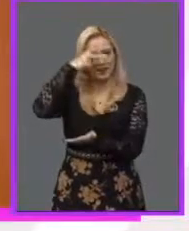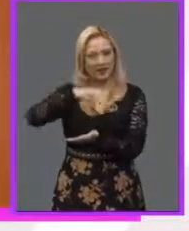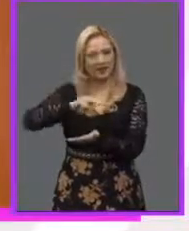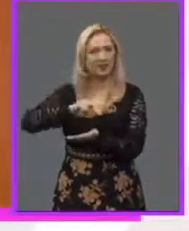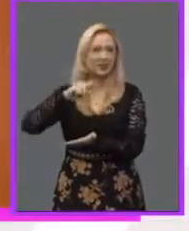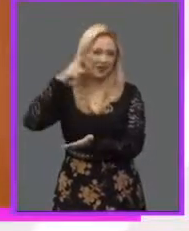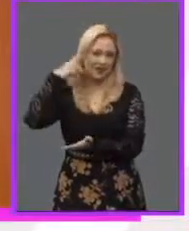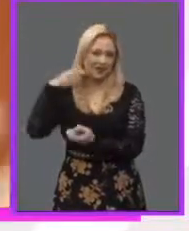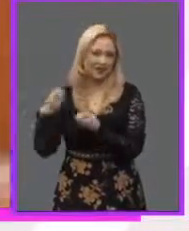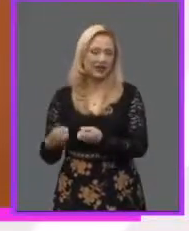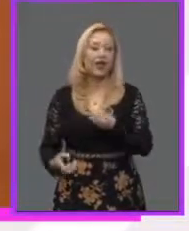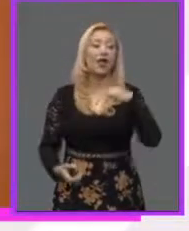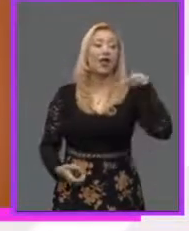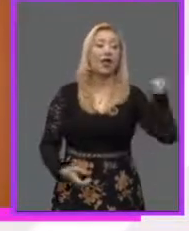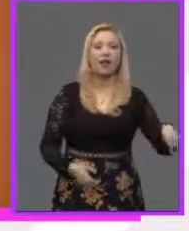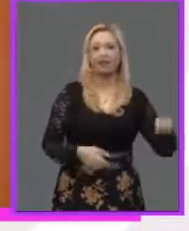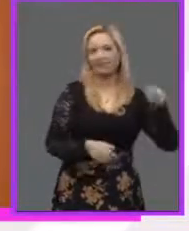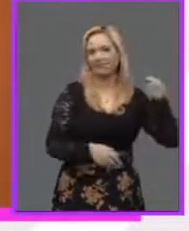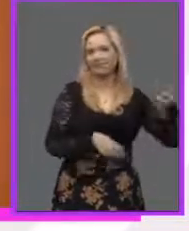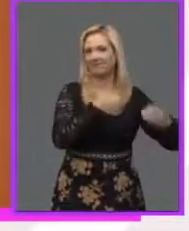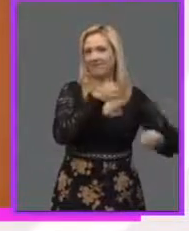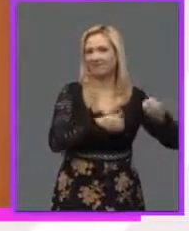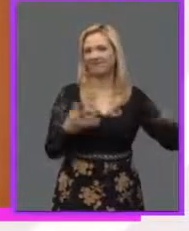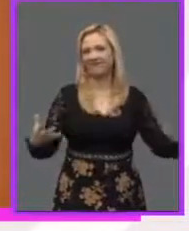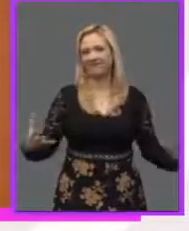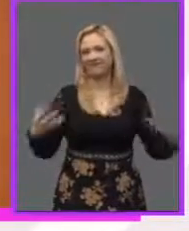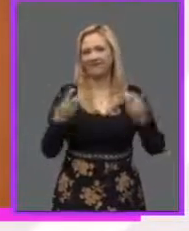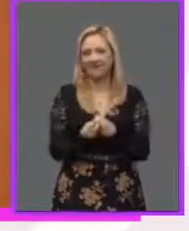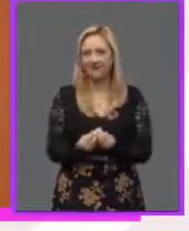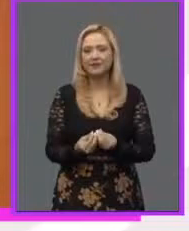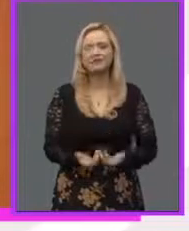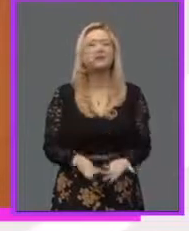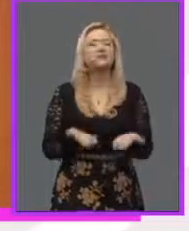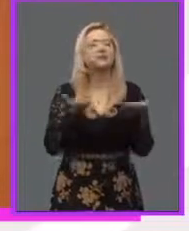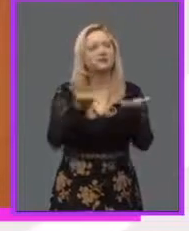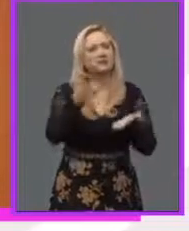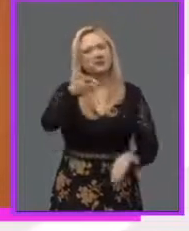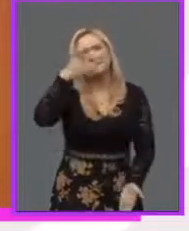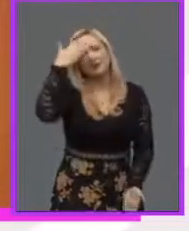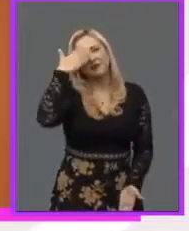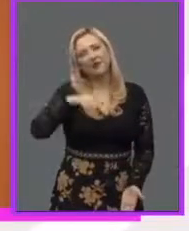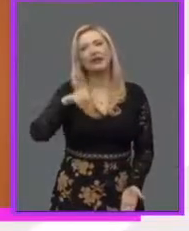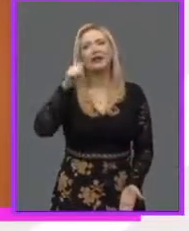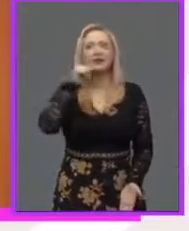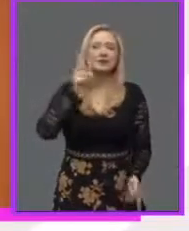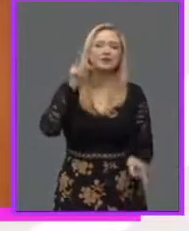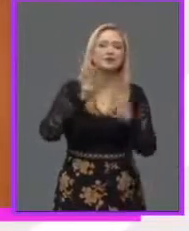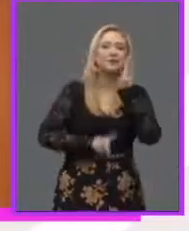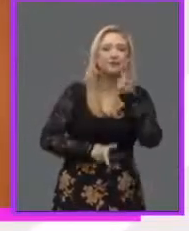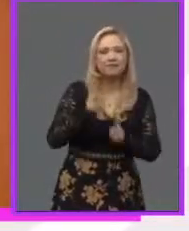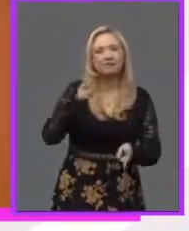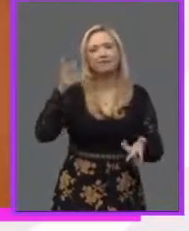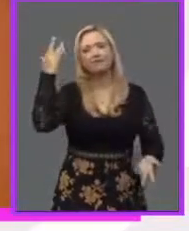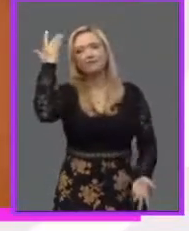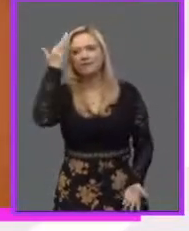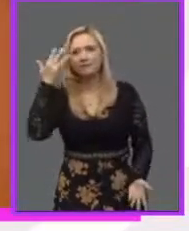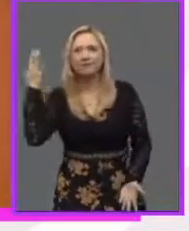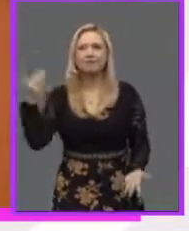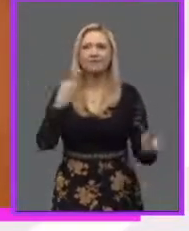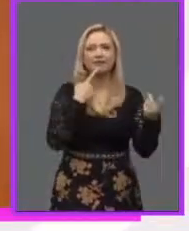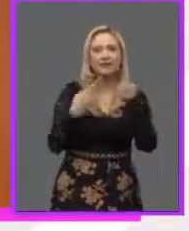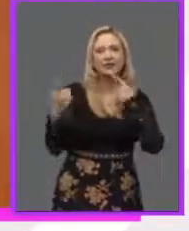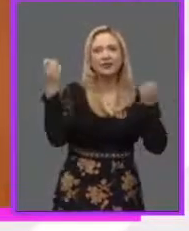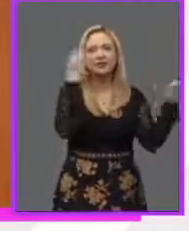el Consejo para Prevenir y Eliminar la Discriminación de la Ciudad de México, el COPRED. Espacio Diverso, como saben, es un espacio para discutir,